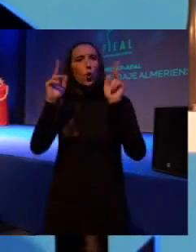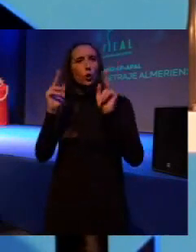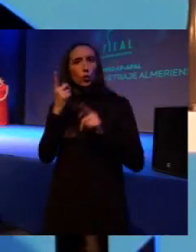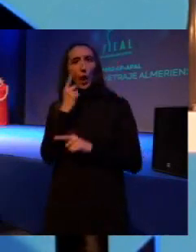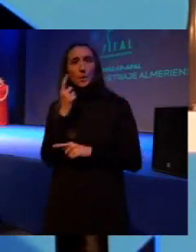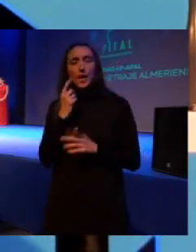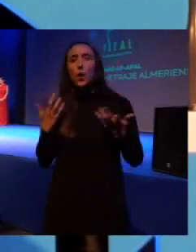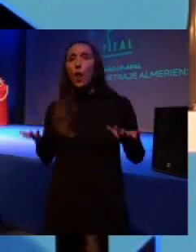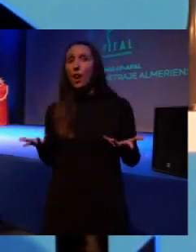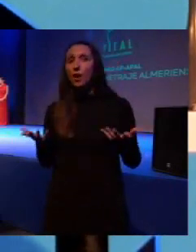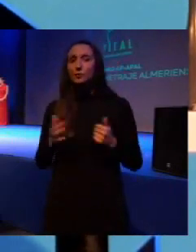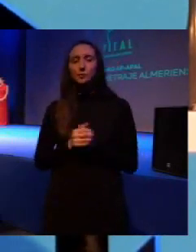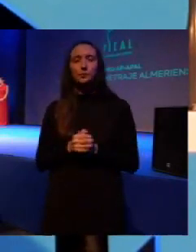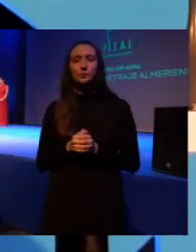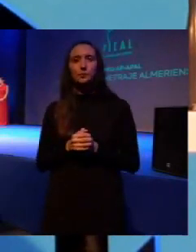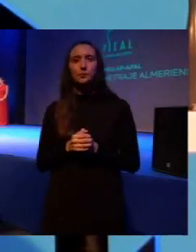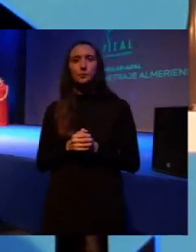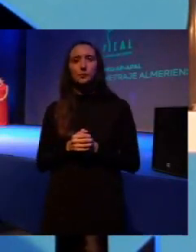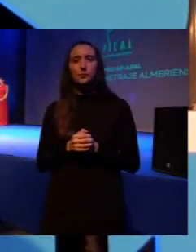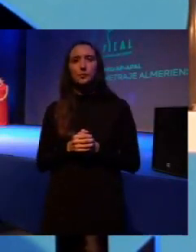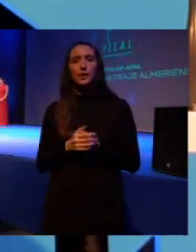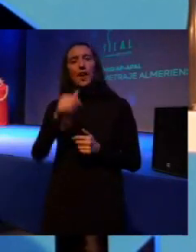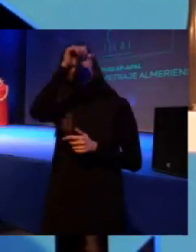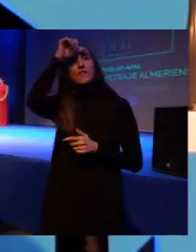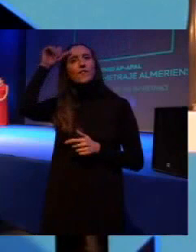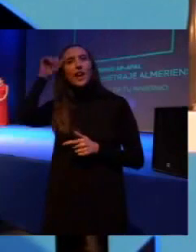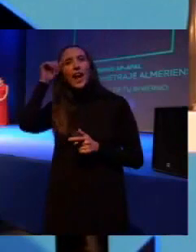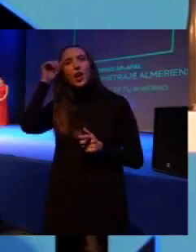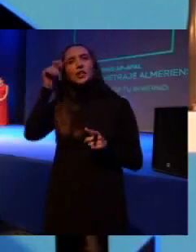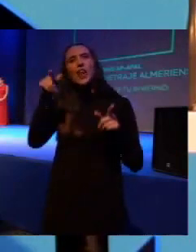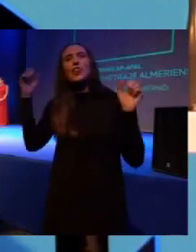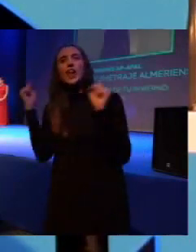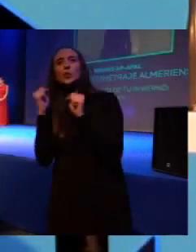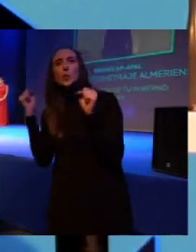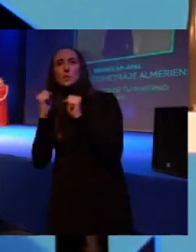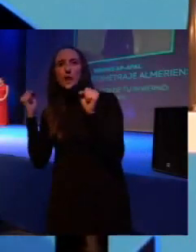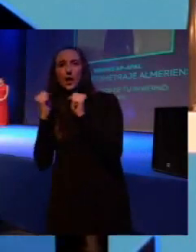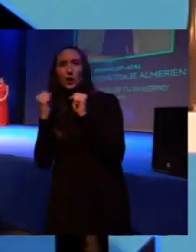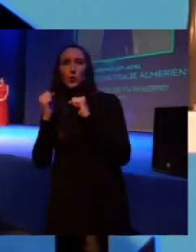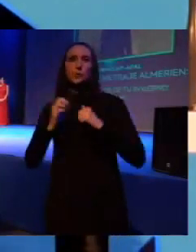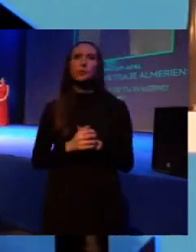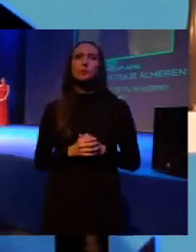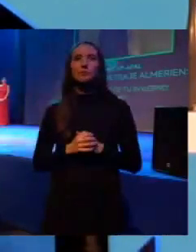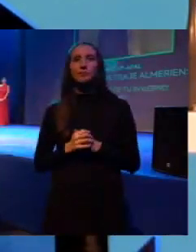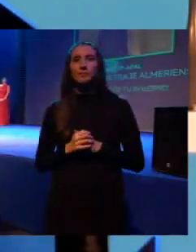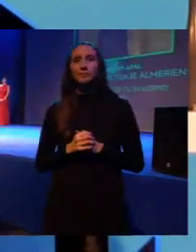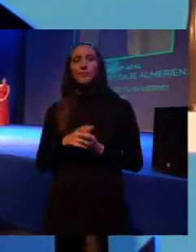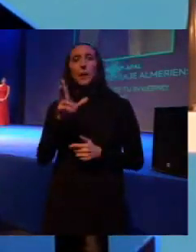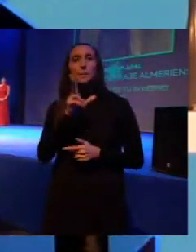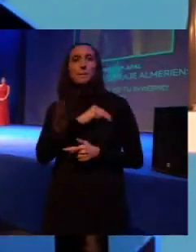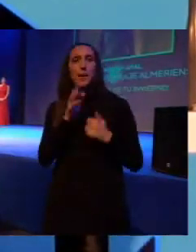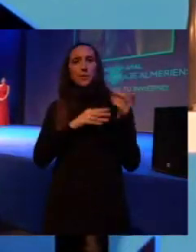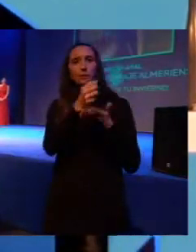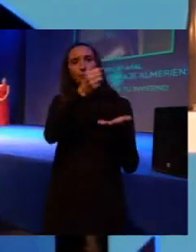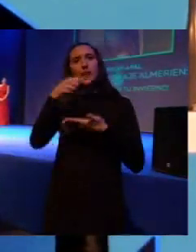almeriense es para Los veranos de tu invierno, de Ney Loya. El premio